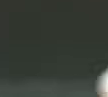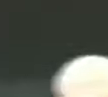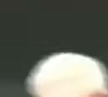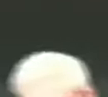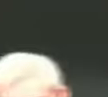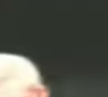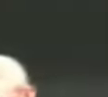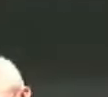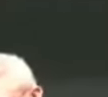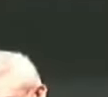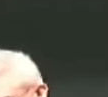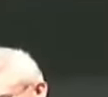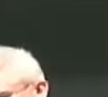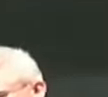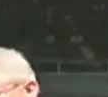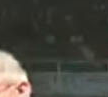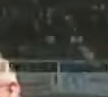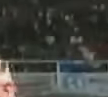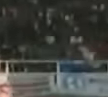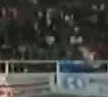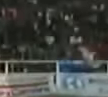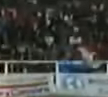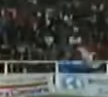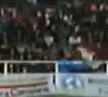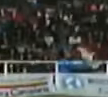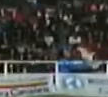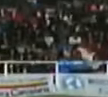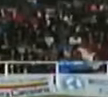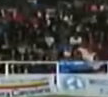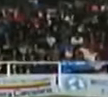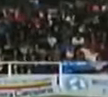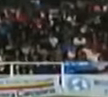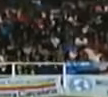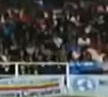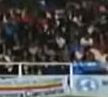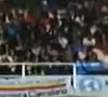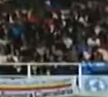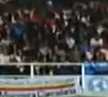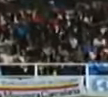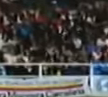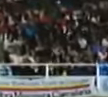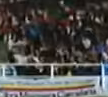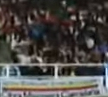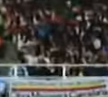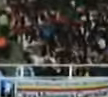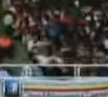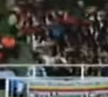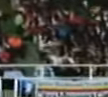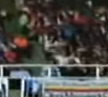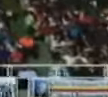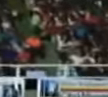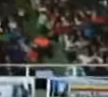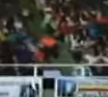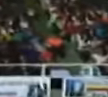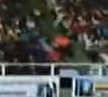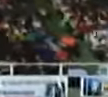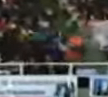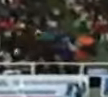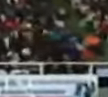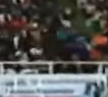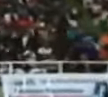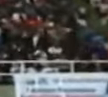Invoquemos el nombre que es sobre todo nombre. Dios y Padre nuestro, gracias te damos